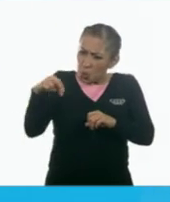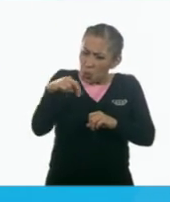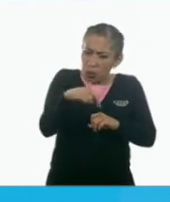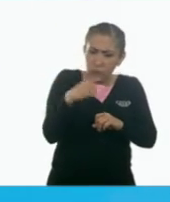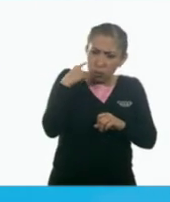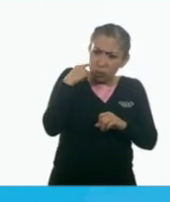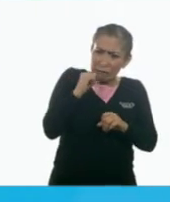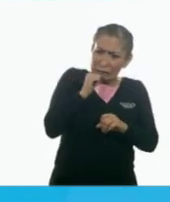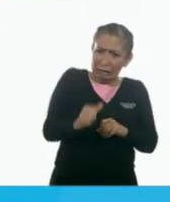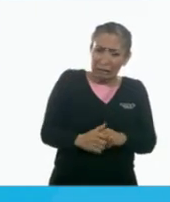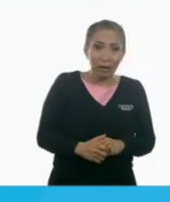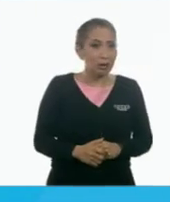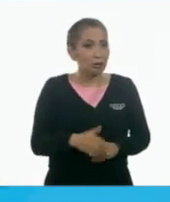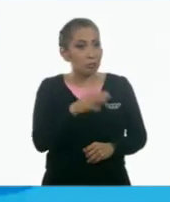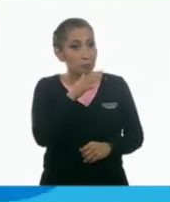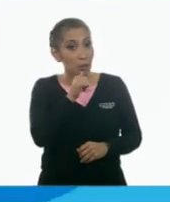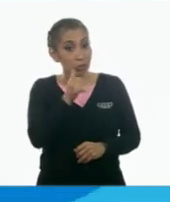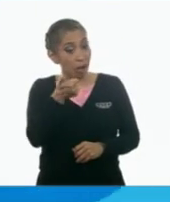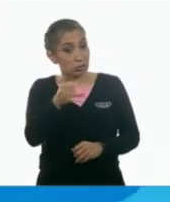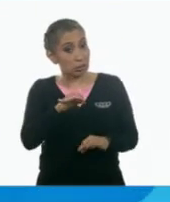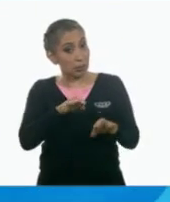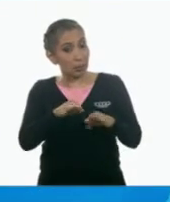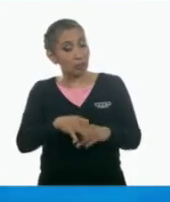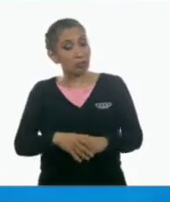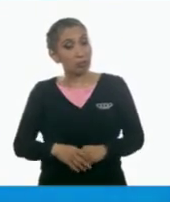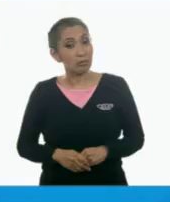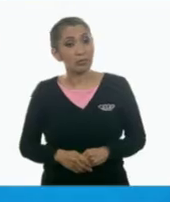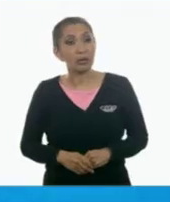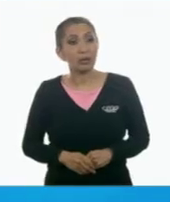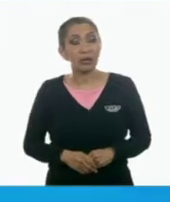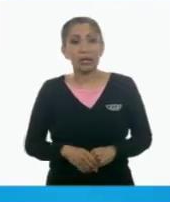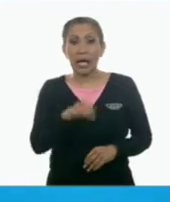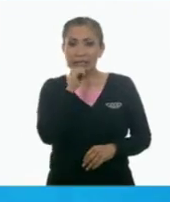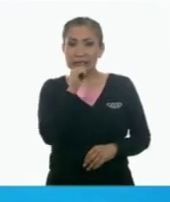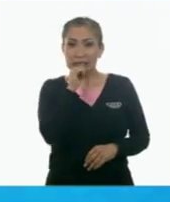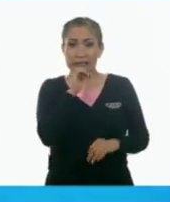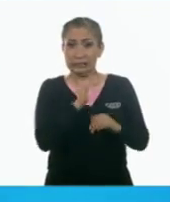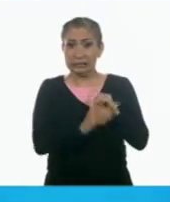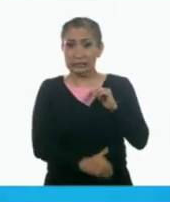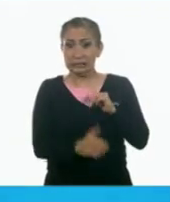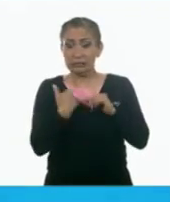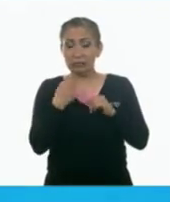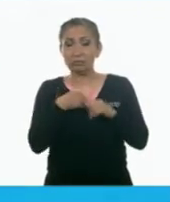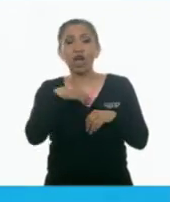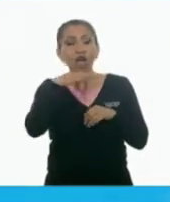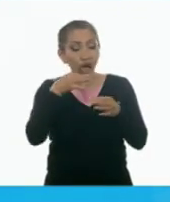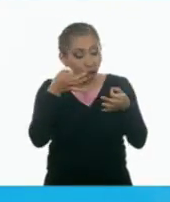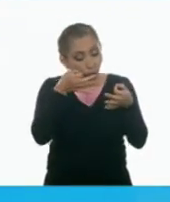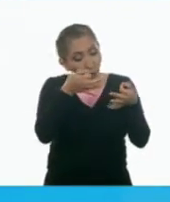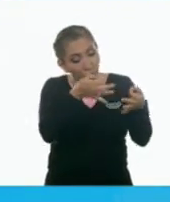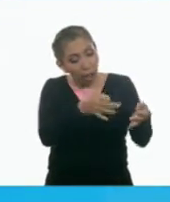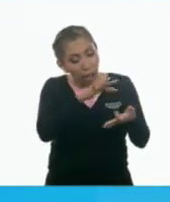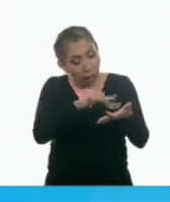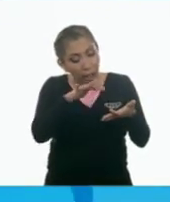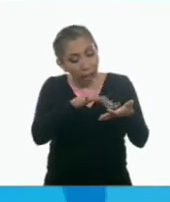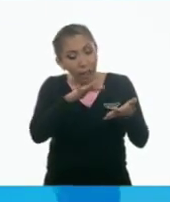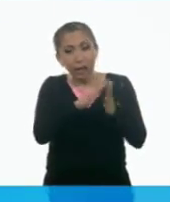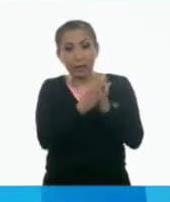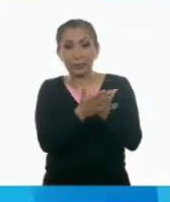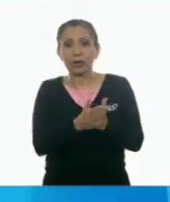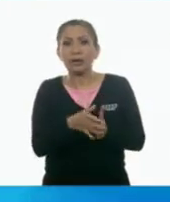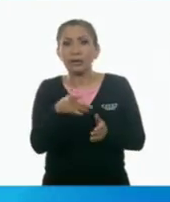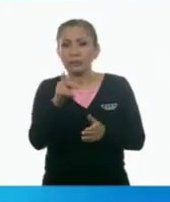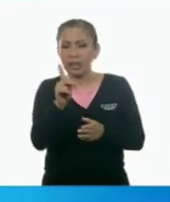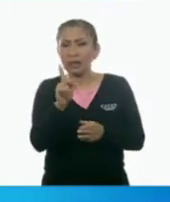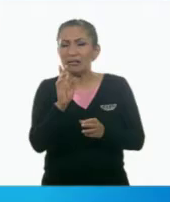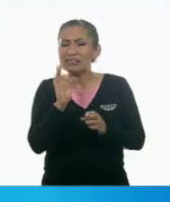silencioso. No puedo. Es mi trabajo. Aún no terminamos. Nos distrajimos leyendo los cuentos del libro.